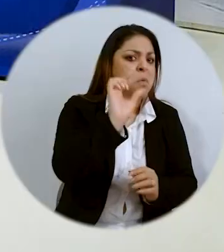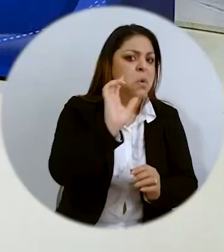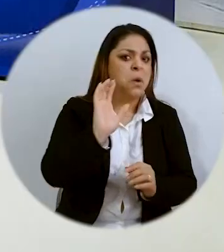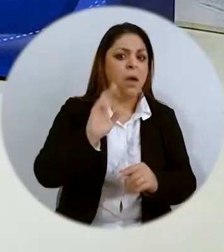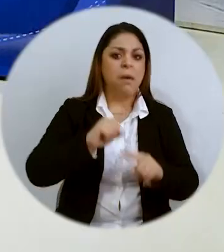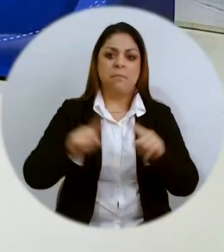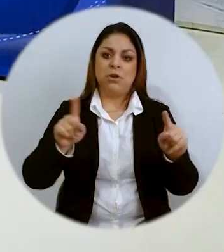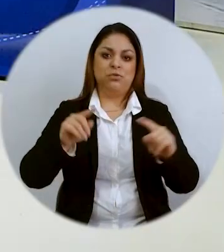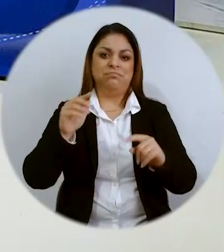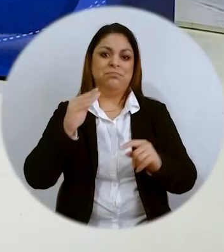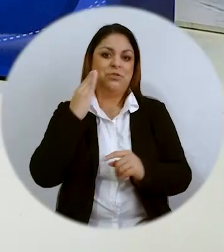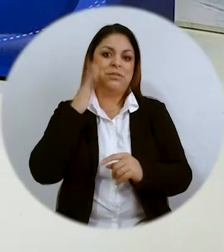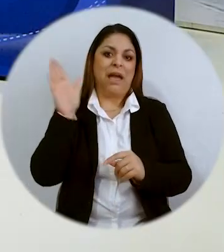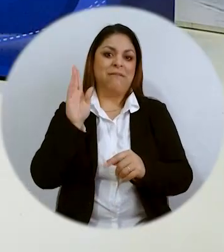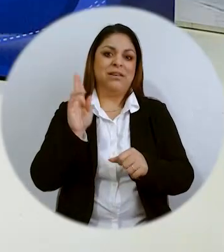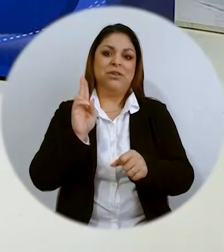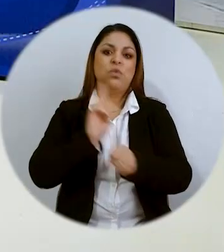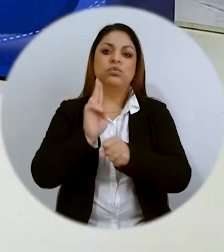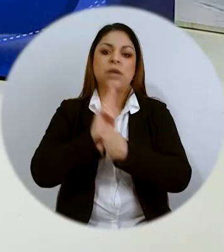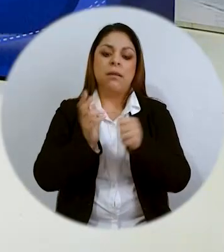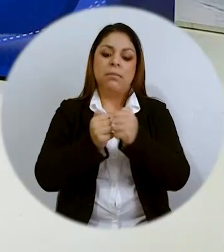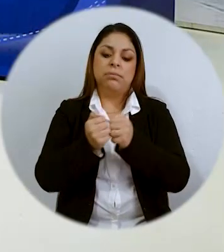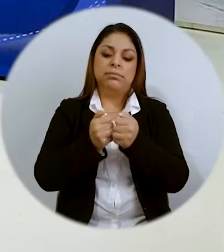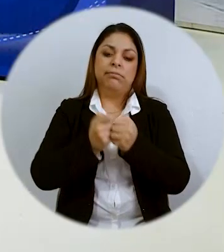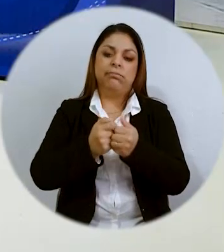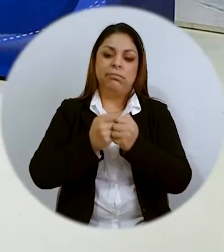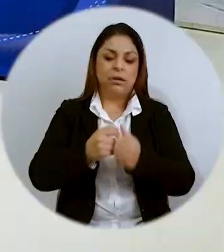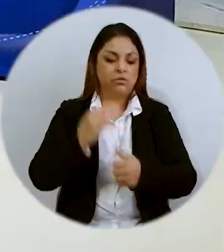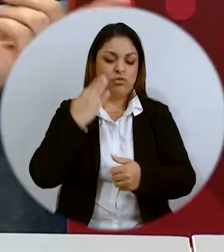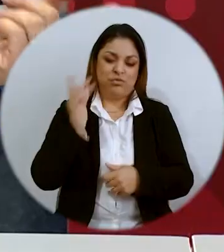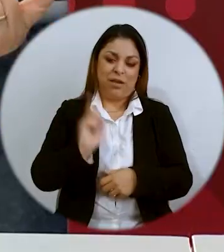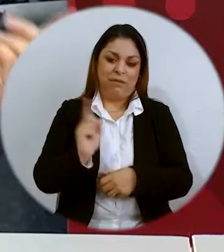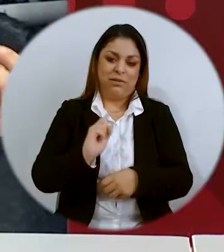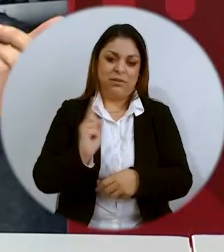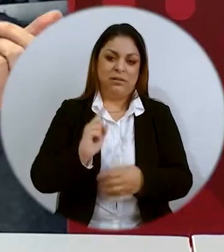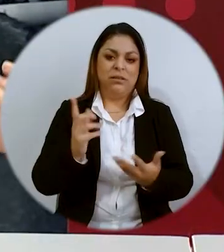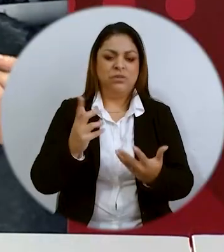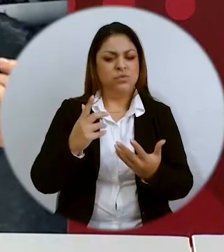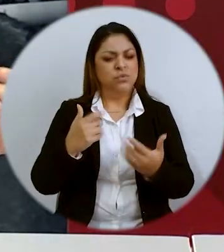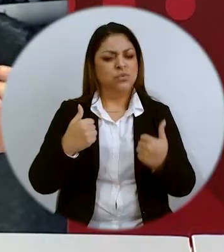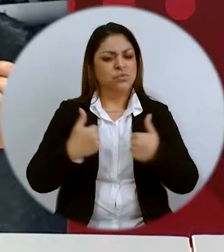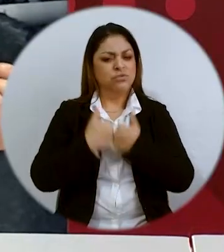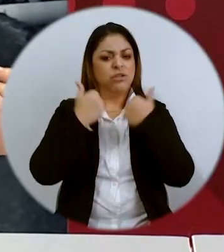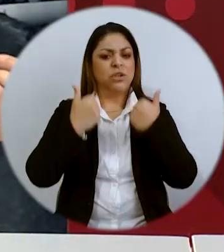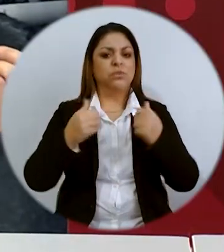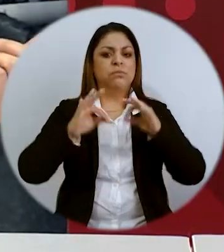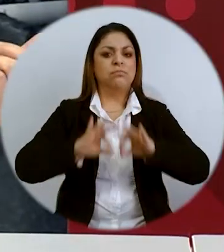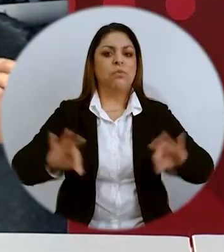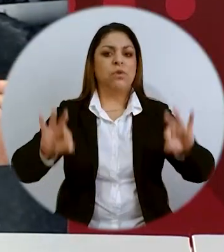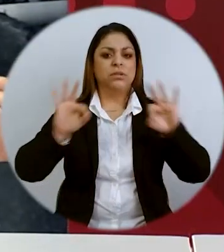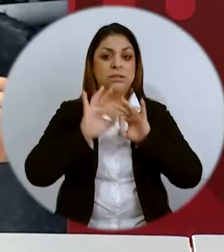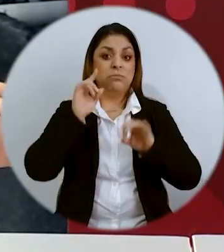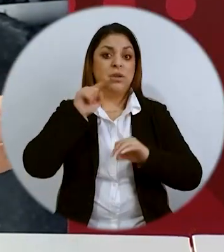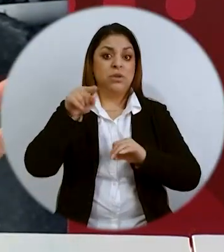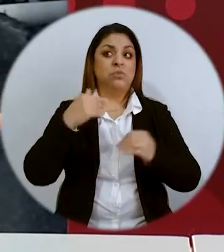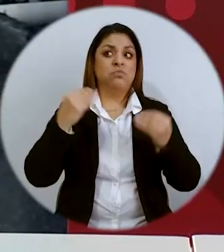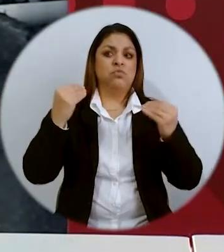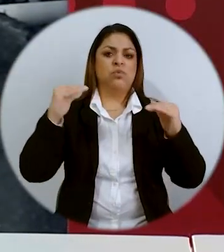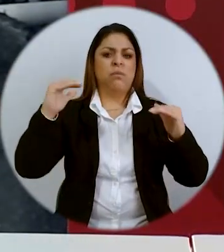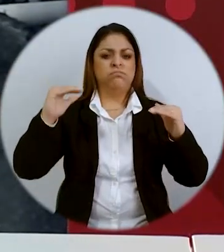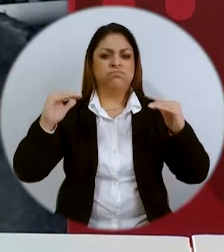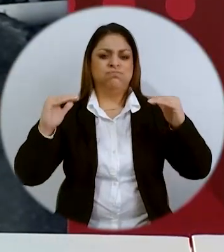para usar el buscador. Entonces, sí, es, como usted dice, es un reto importante porque esa brecha